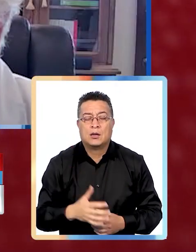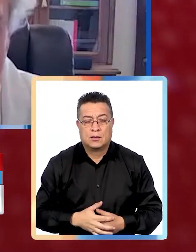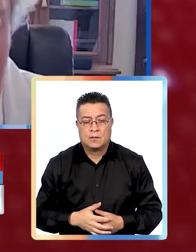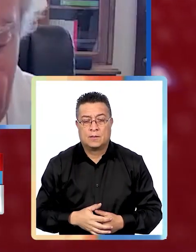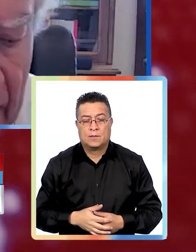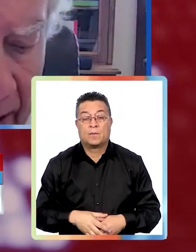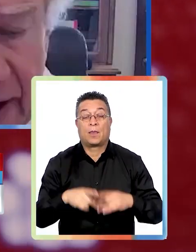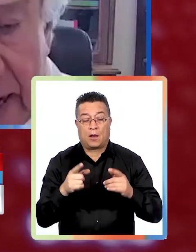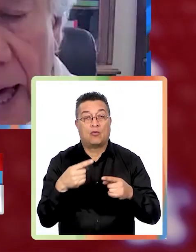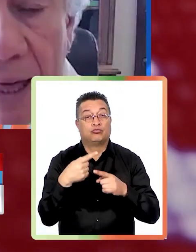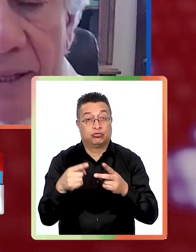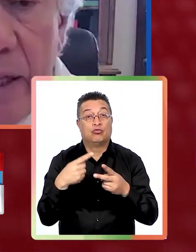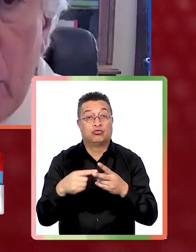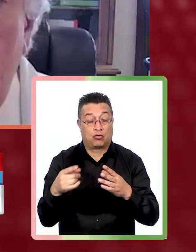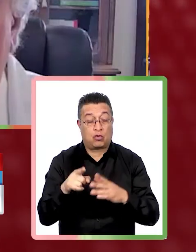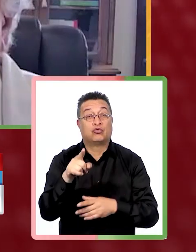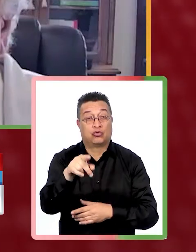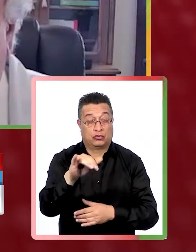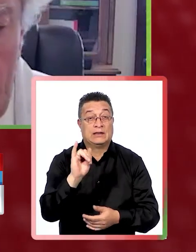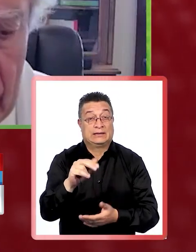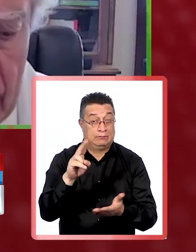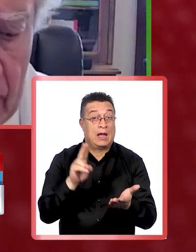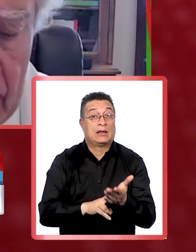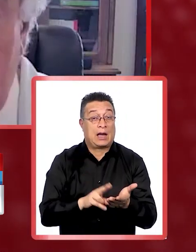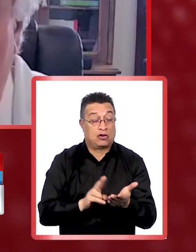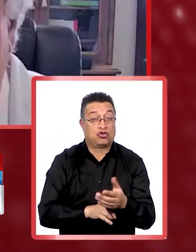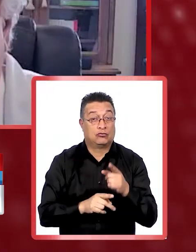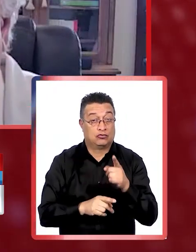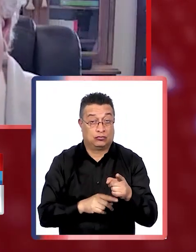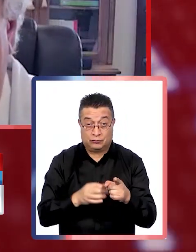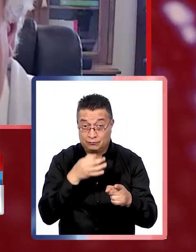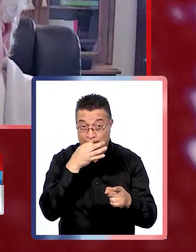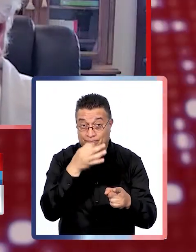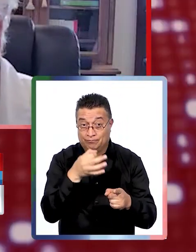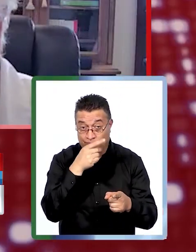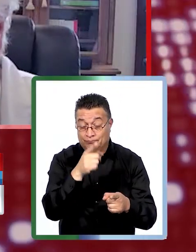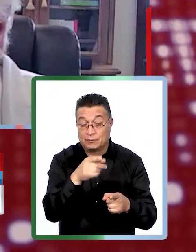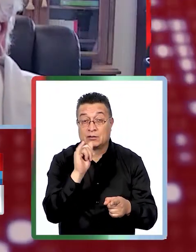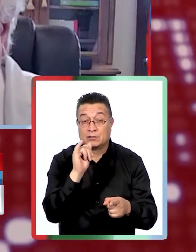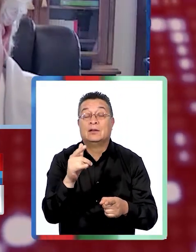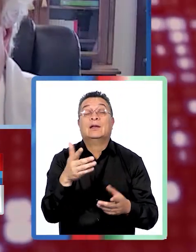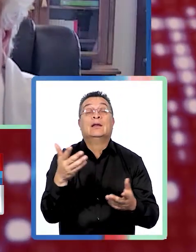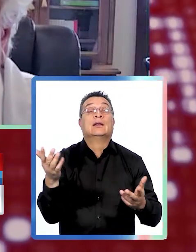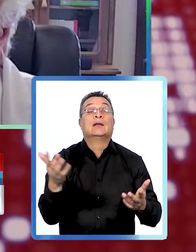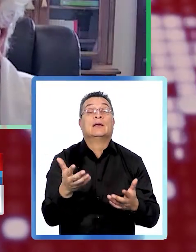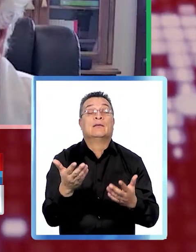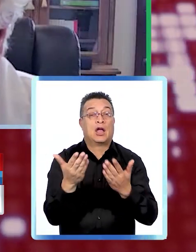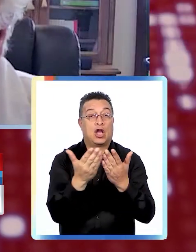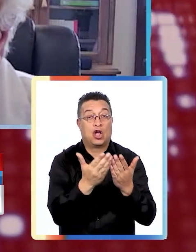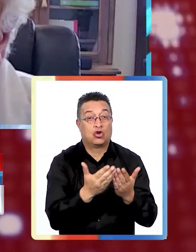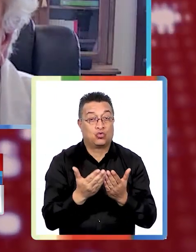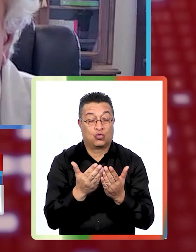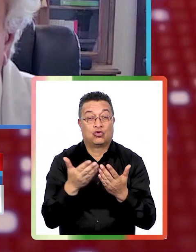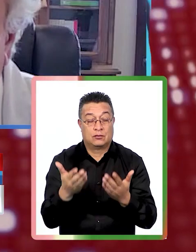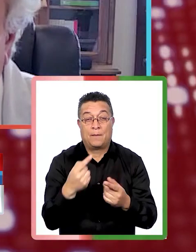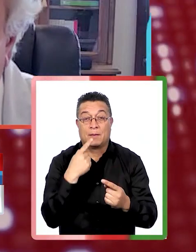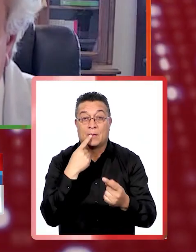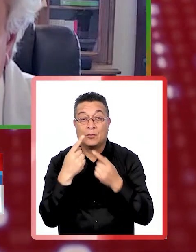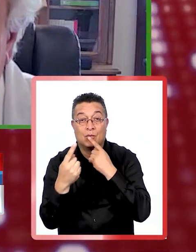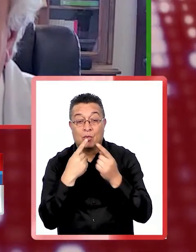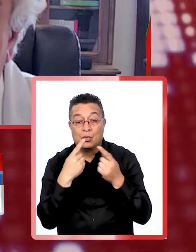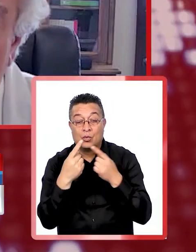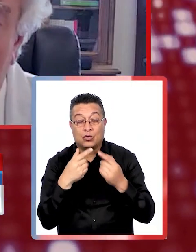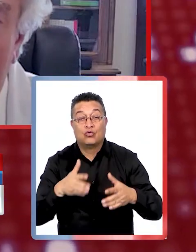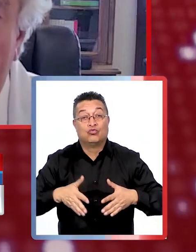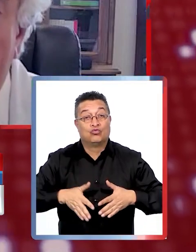doctor? Mira, variadas, y tú tienes toda la razón en algo que dijiste antes, que el estudio nuestro, la encuesta